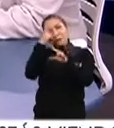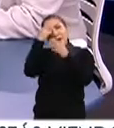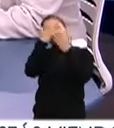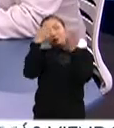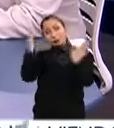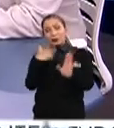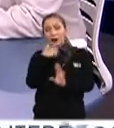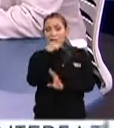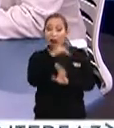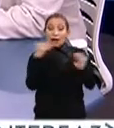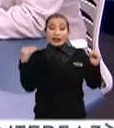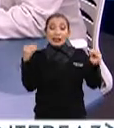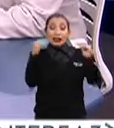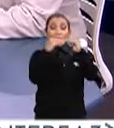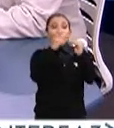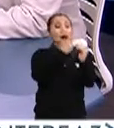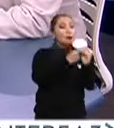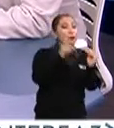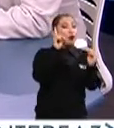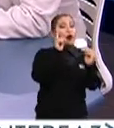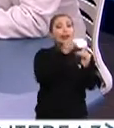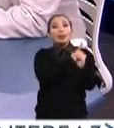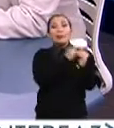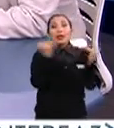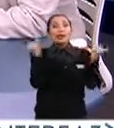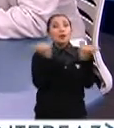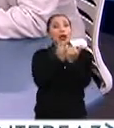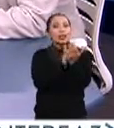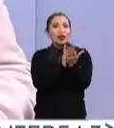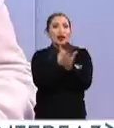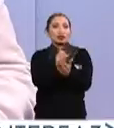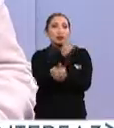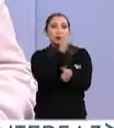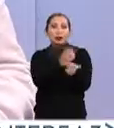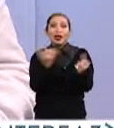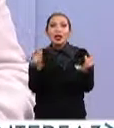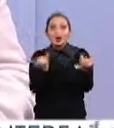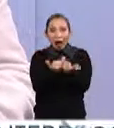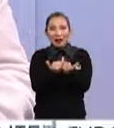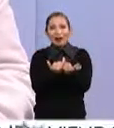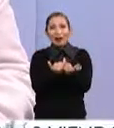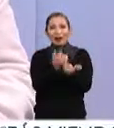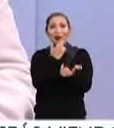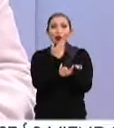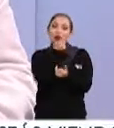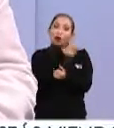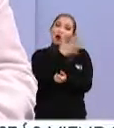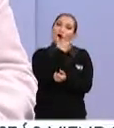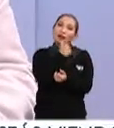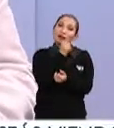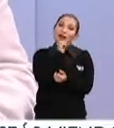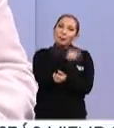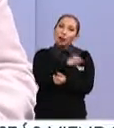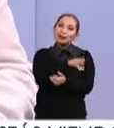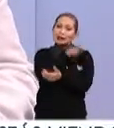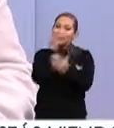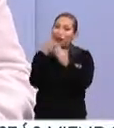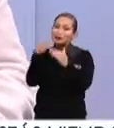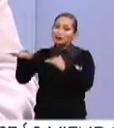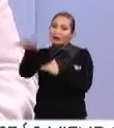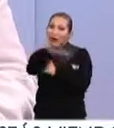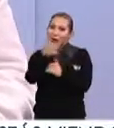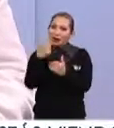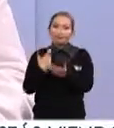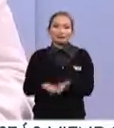el principio de igualdad dice que hombres y mujeres tienen que tener los mismos derechos y oportunidades. apliquémoslos para el espacio doméstico, que es